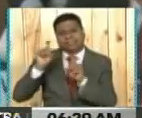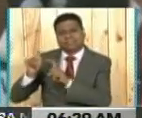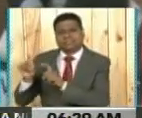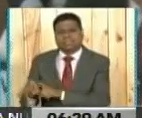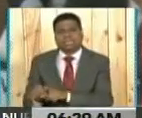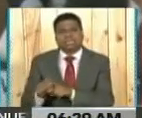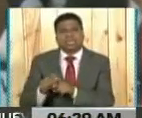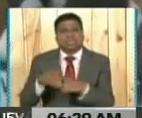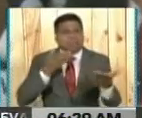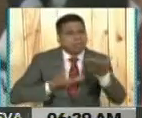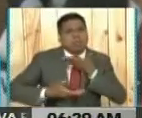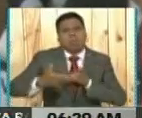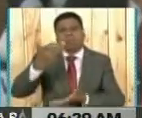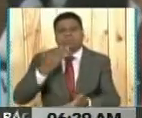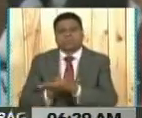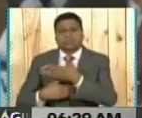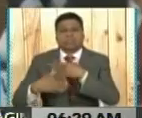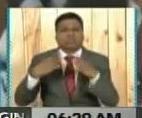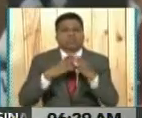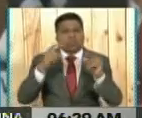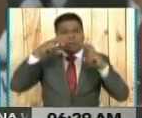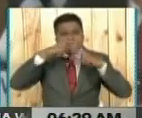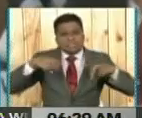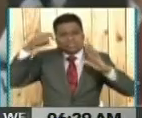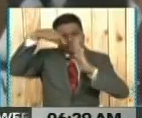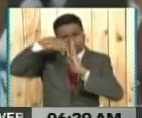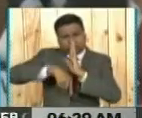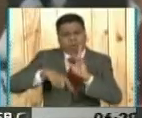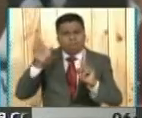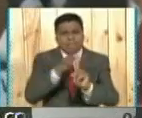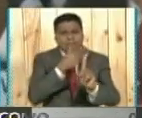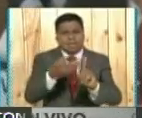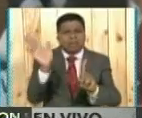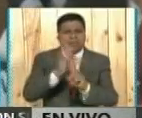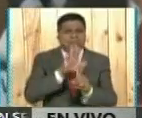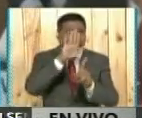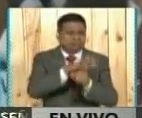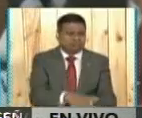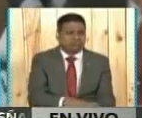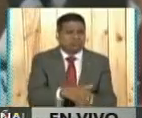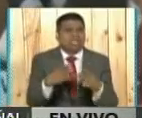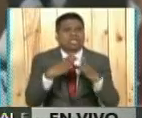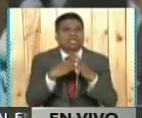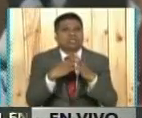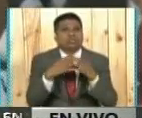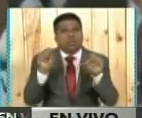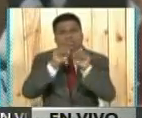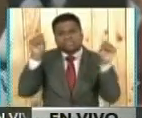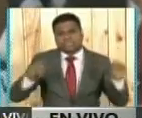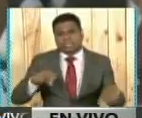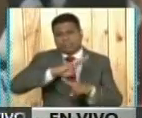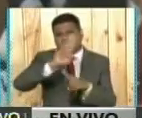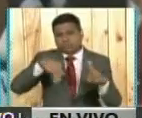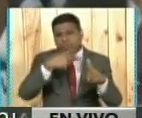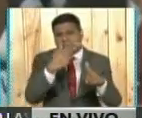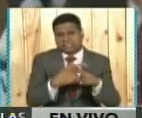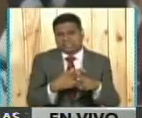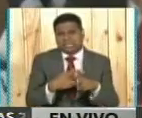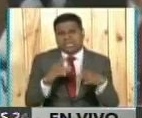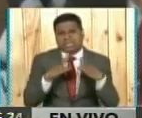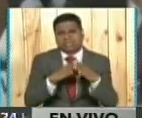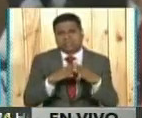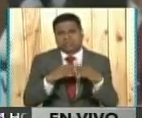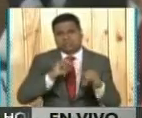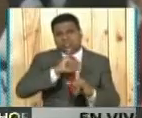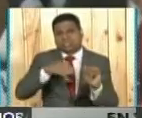de conocimientos sobre la investigación de la tortura, de acuerdo a las directrices emanadas del Sistema Universal Interamericano